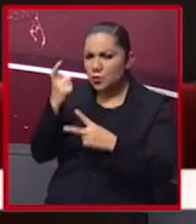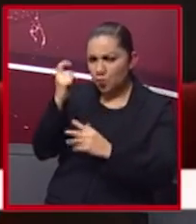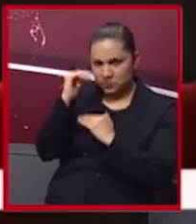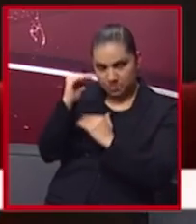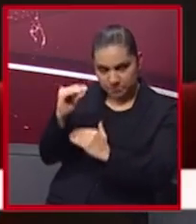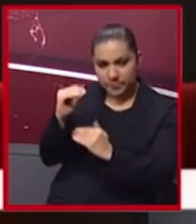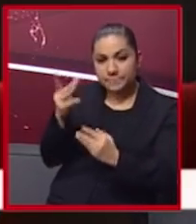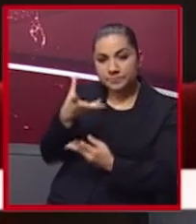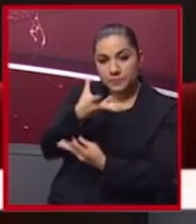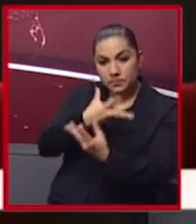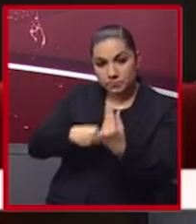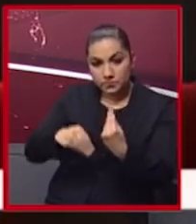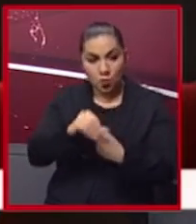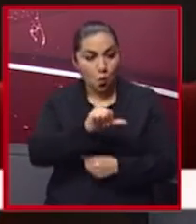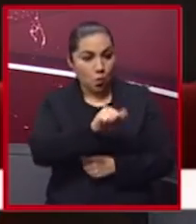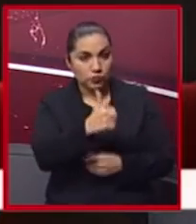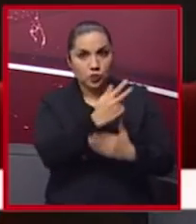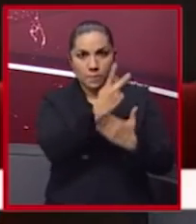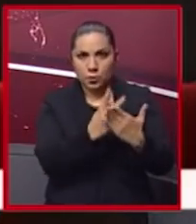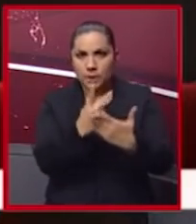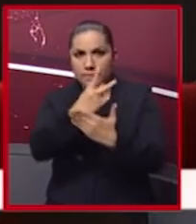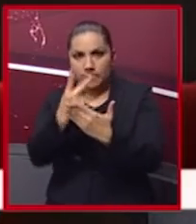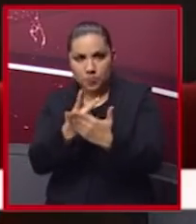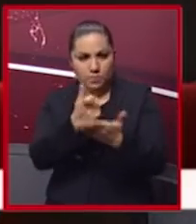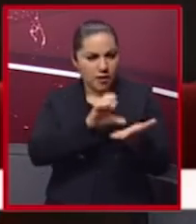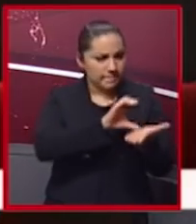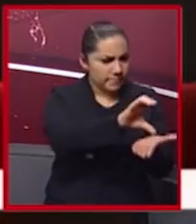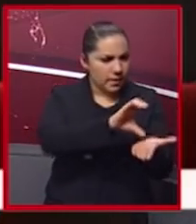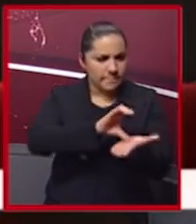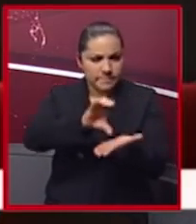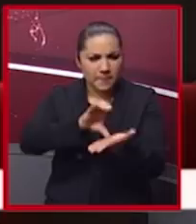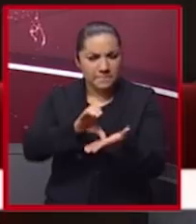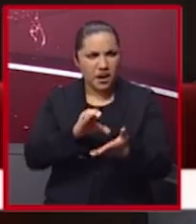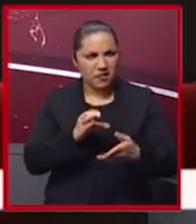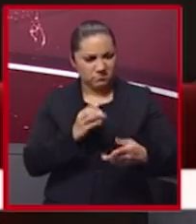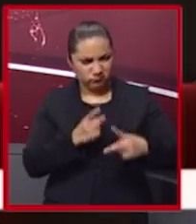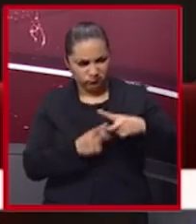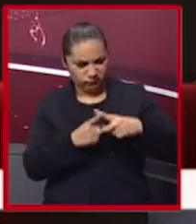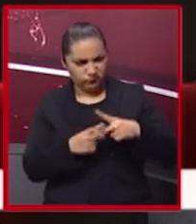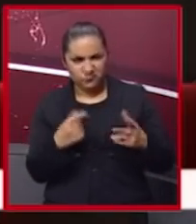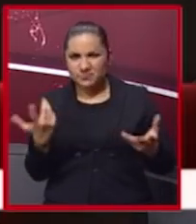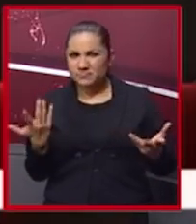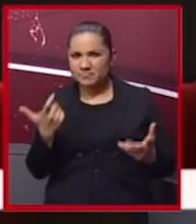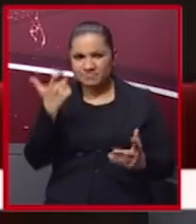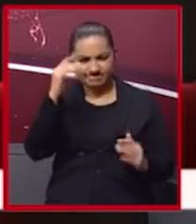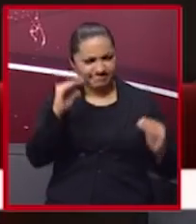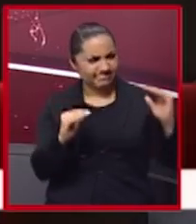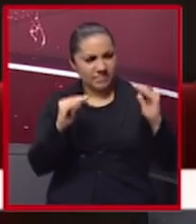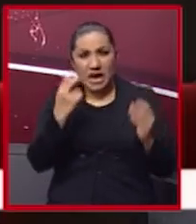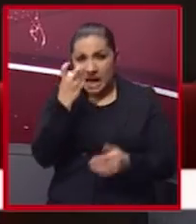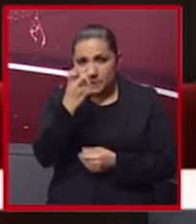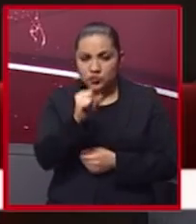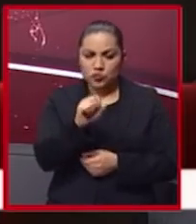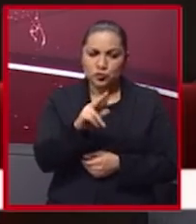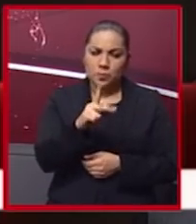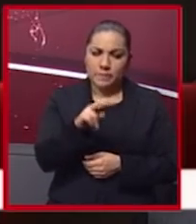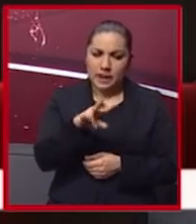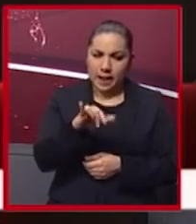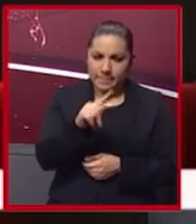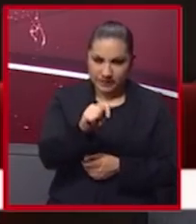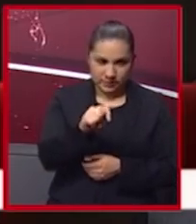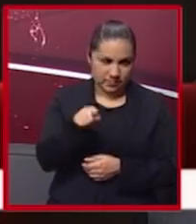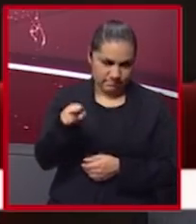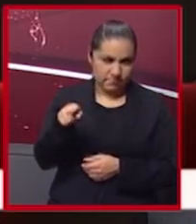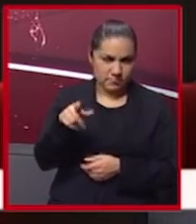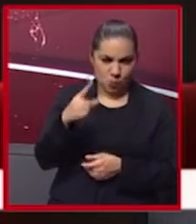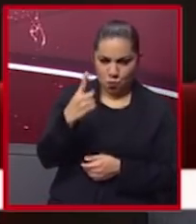del gasto en nuevos programas, porque ambas no guardan una relación lógica para alcanzar el superávit fiscal del